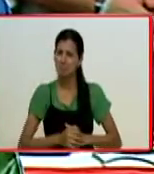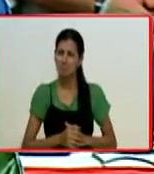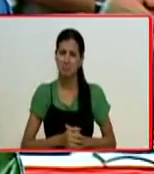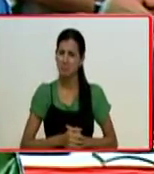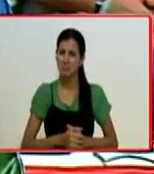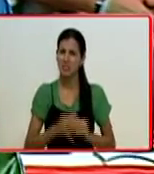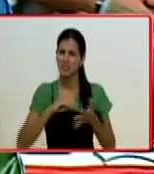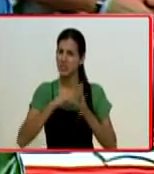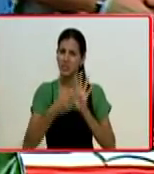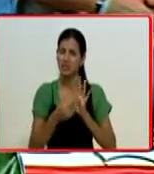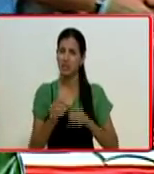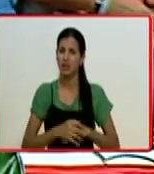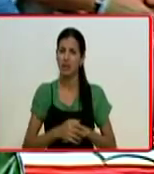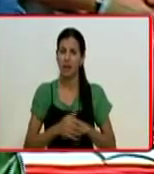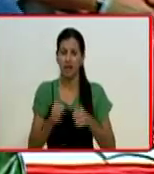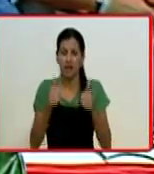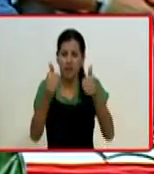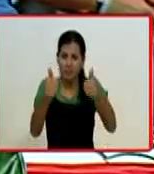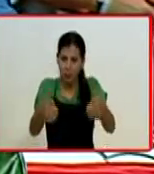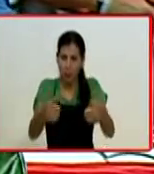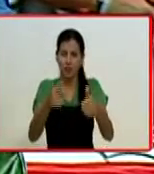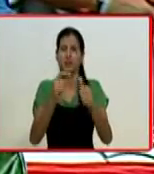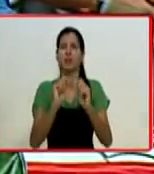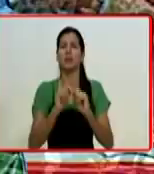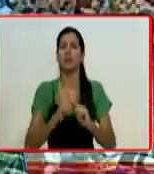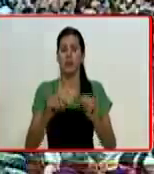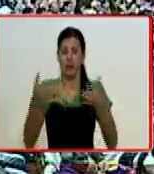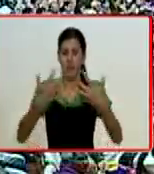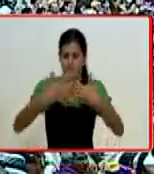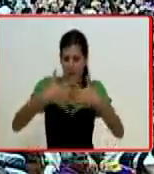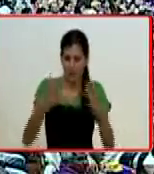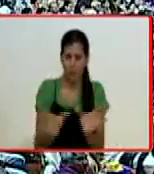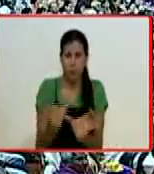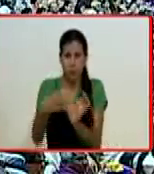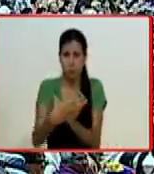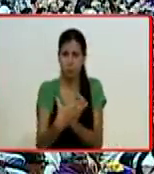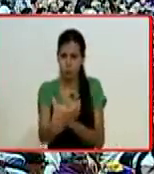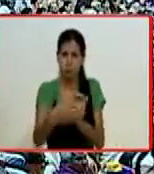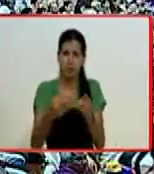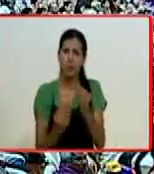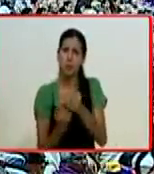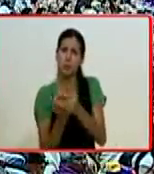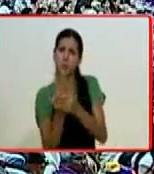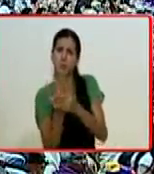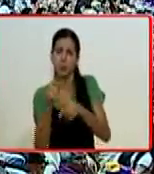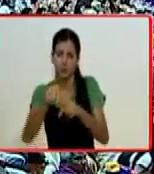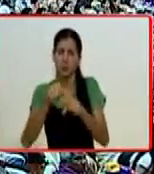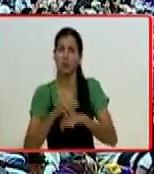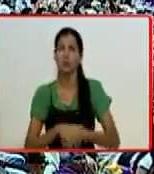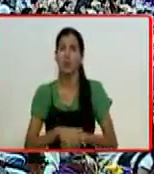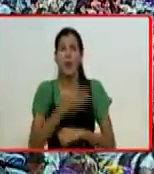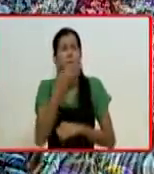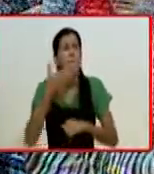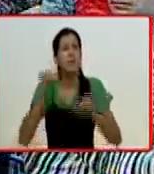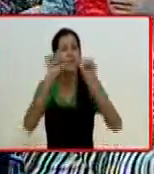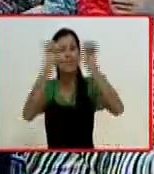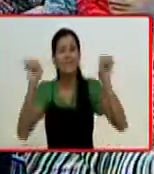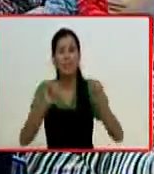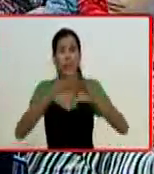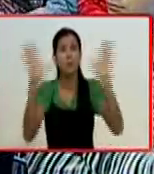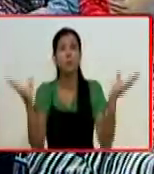Quiere decir el captahuella, la máquina, el papelito, el mejor sistema electoral del